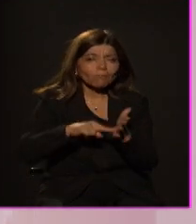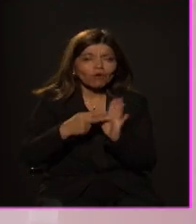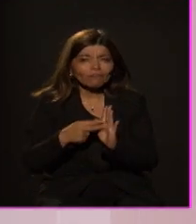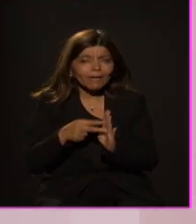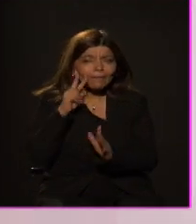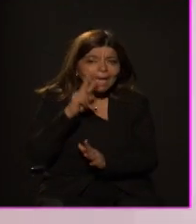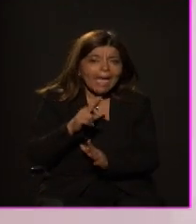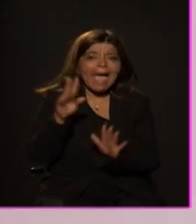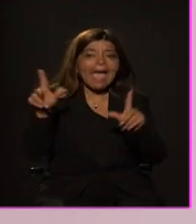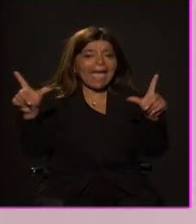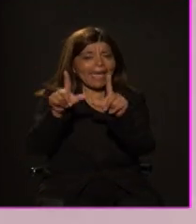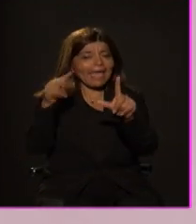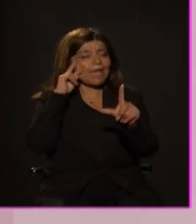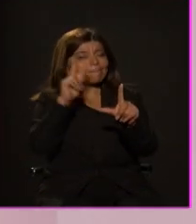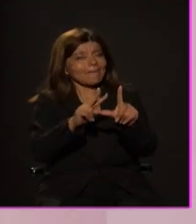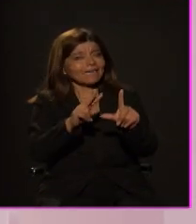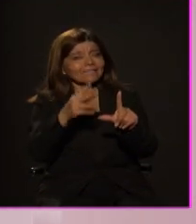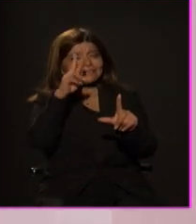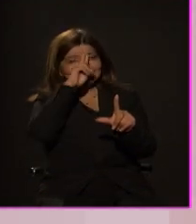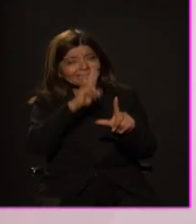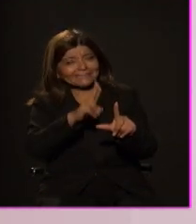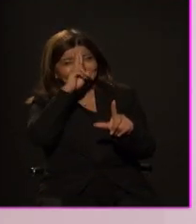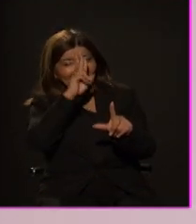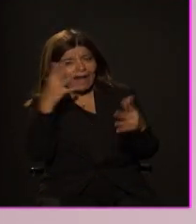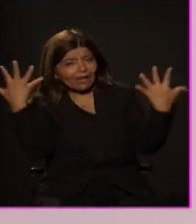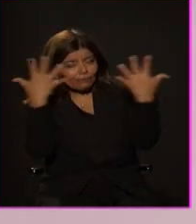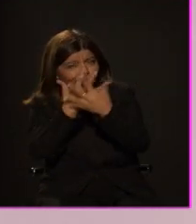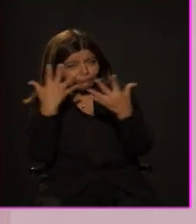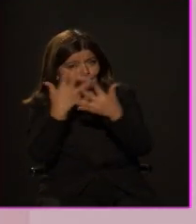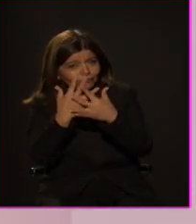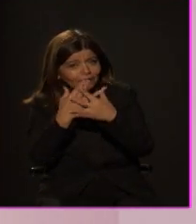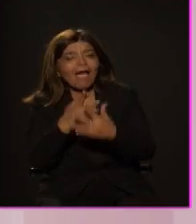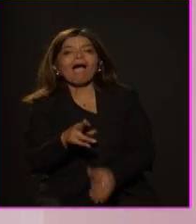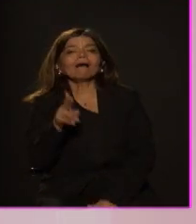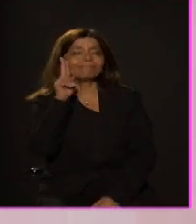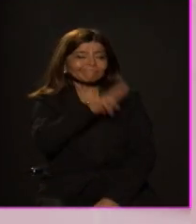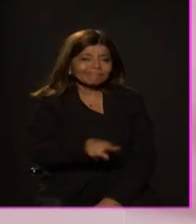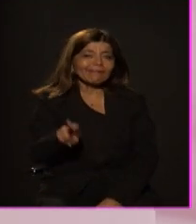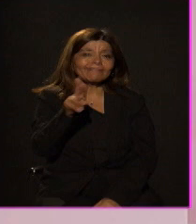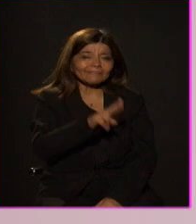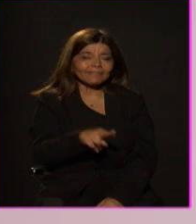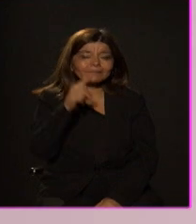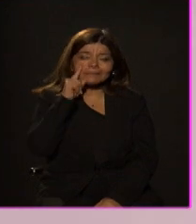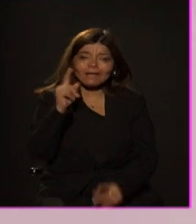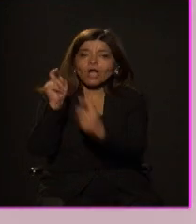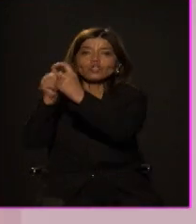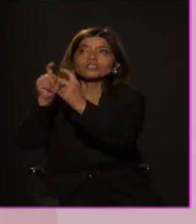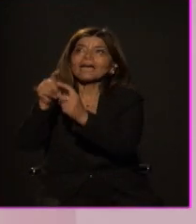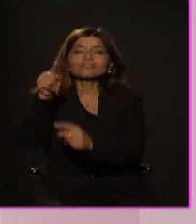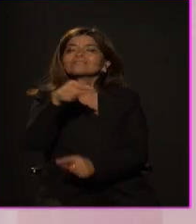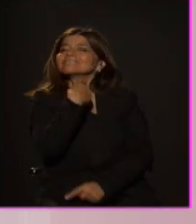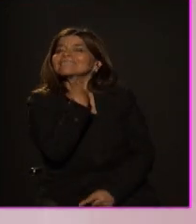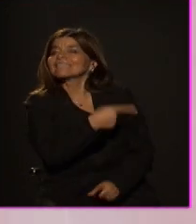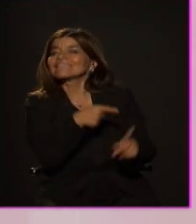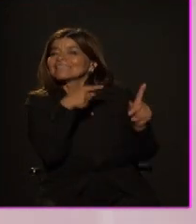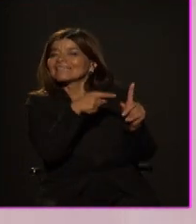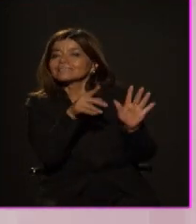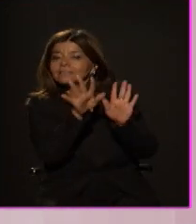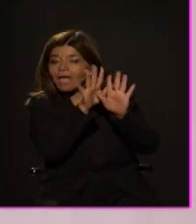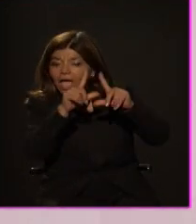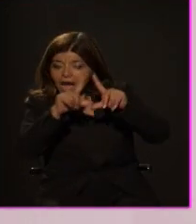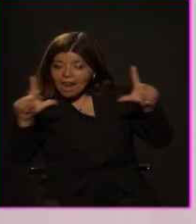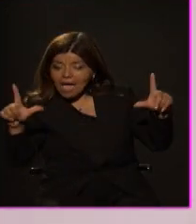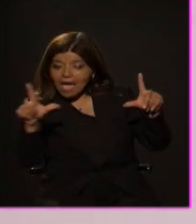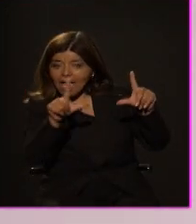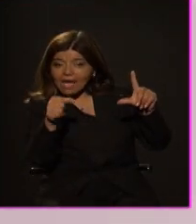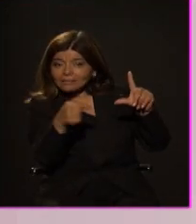ser. Pero ella insistió, insistió, insistió, se contactó con las personas más arriba dentro del proyecto, y resultó que esto